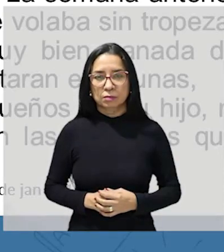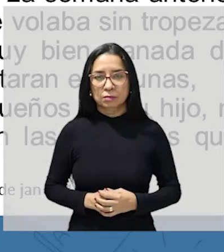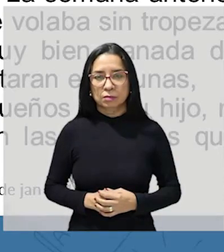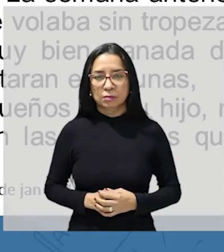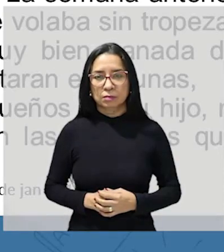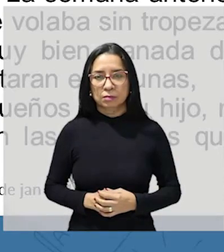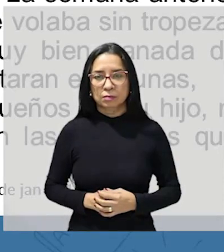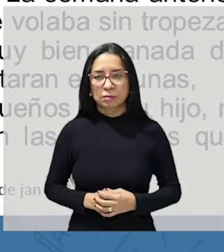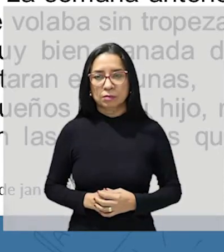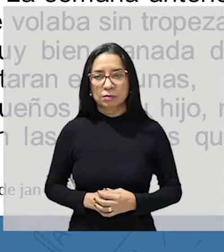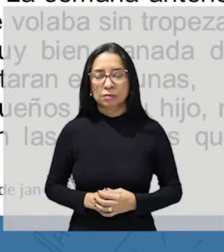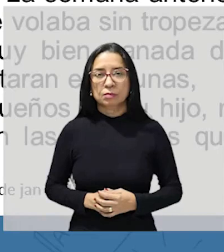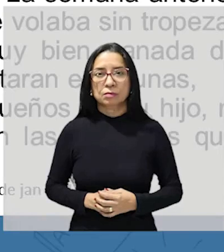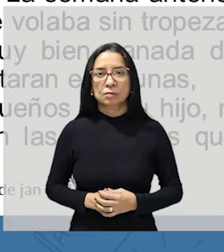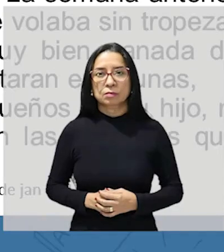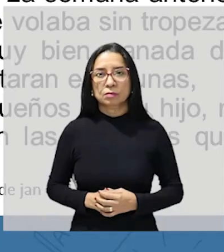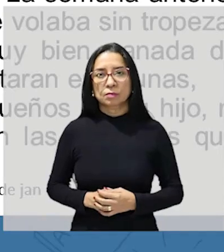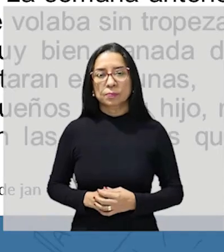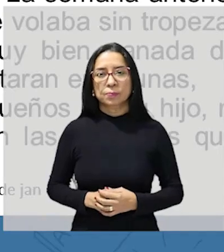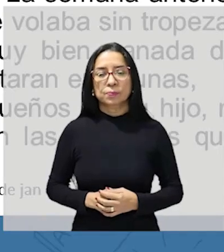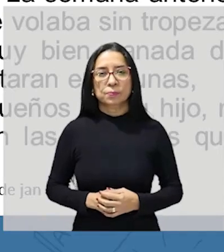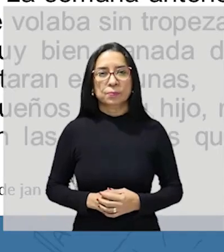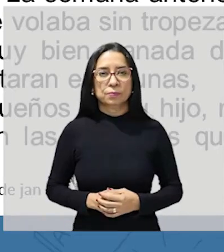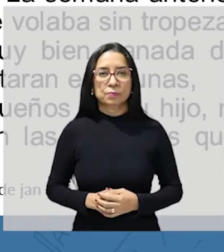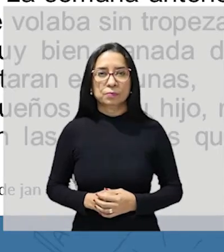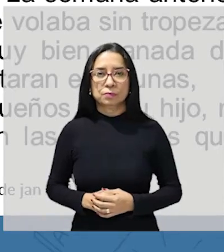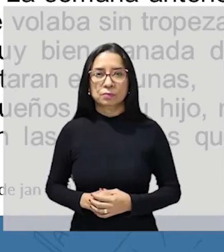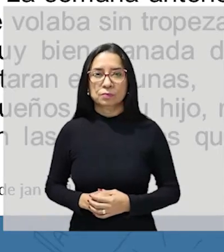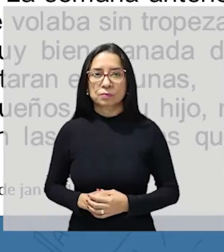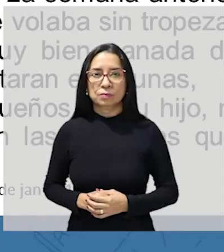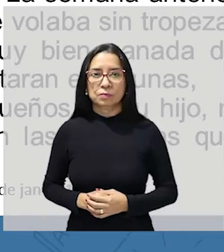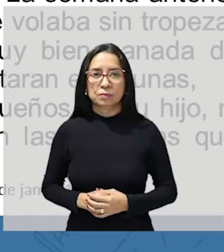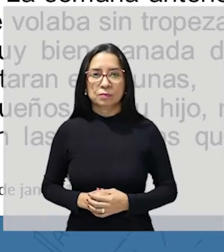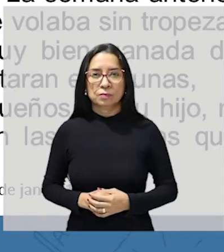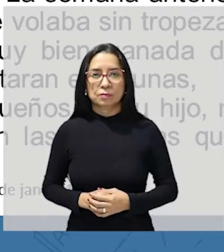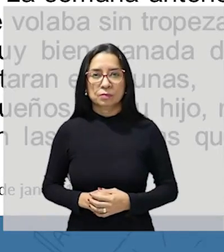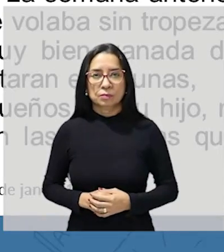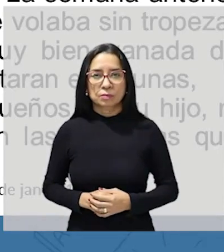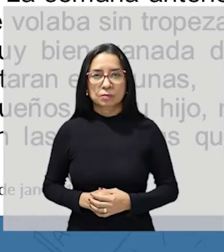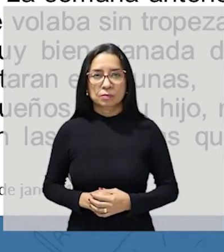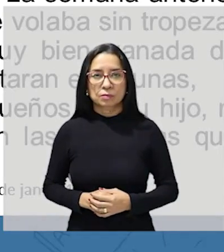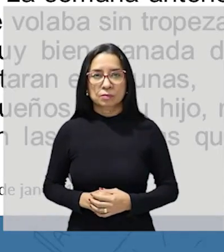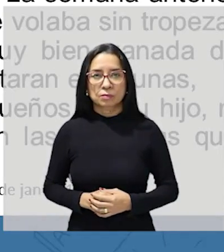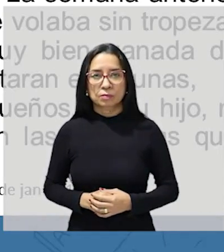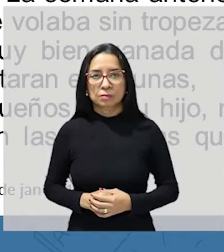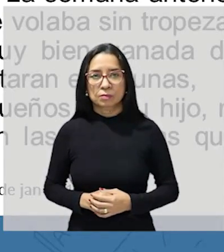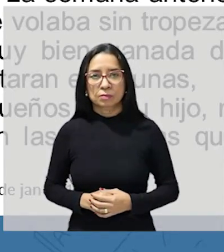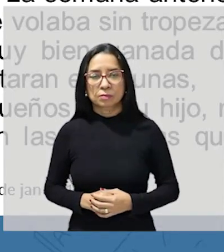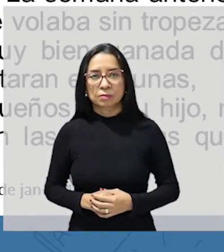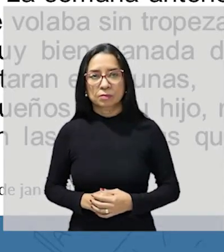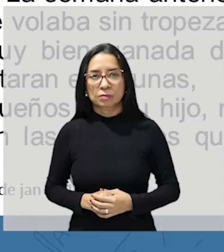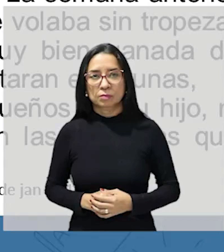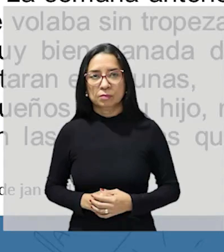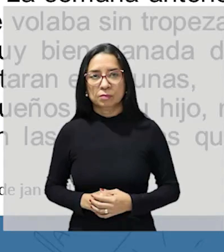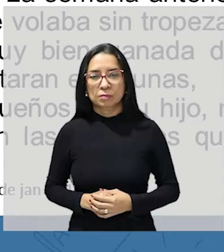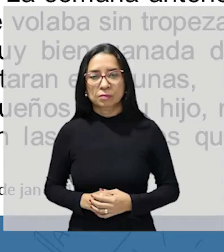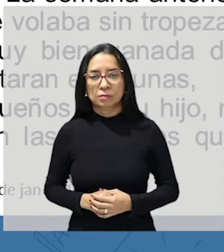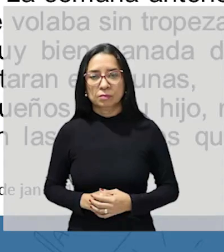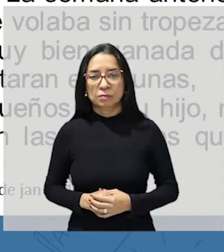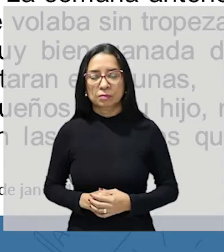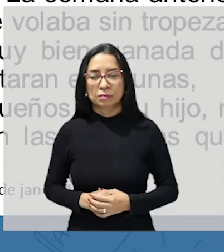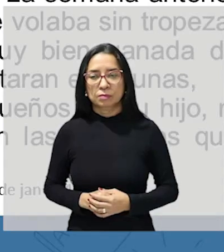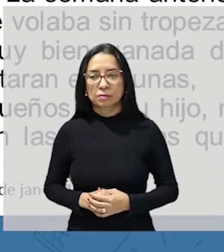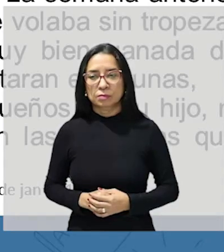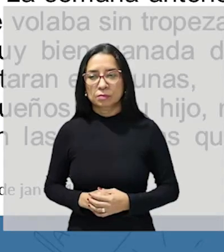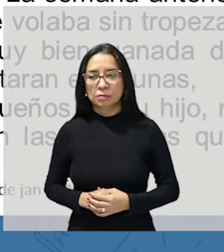él había aquel lunes ingrato. La semana anterior había soñado que iba